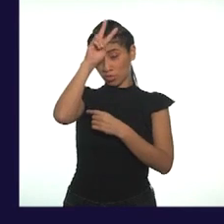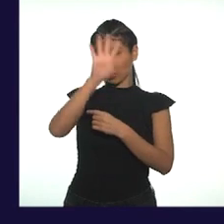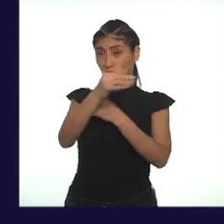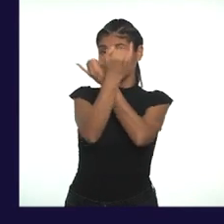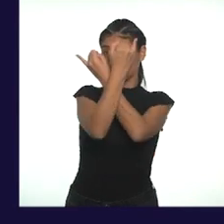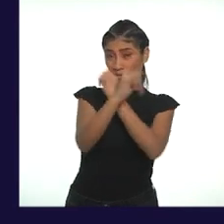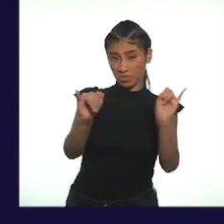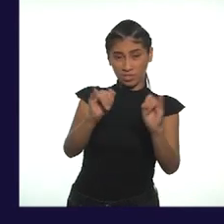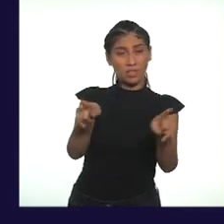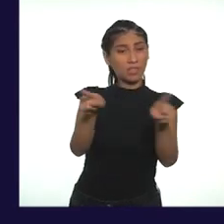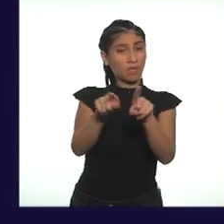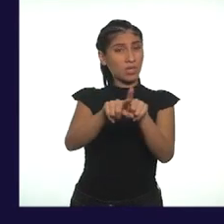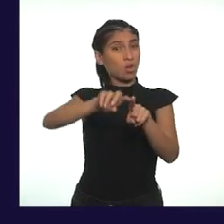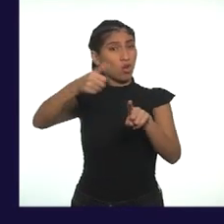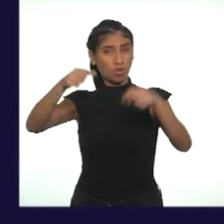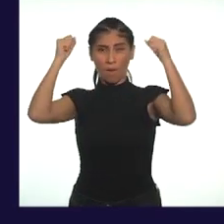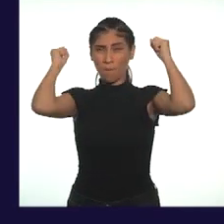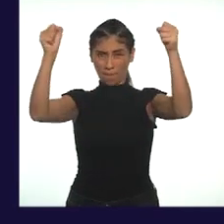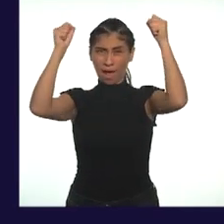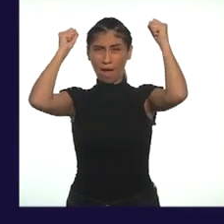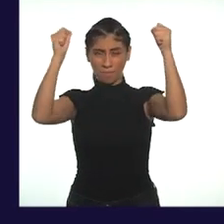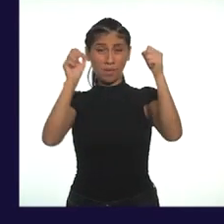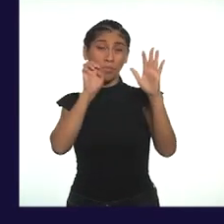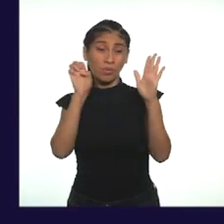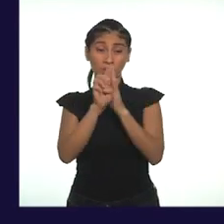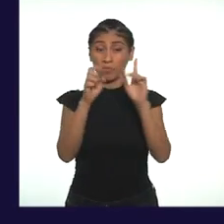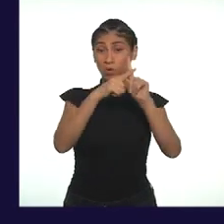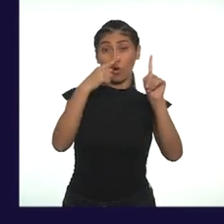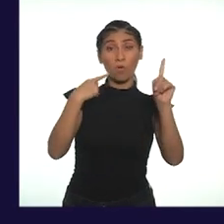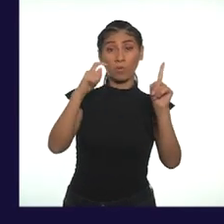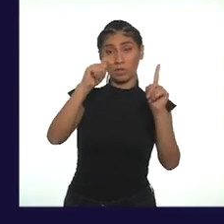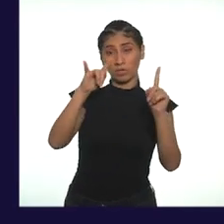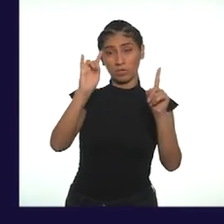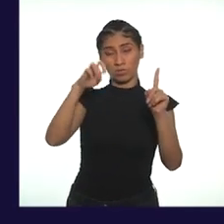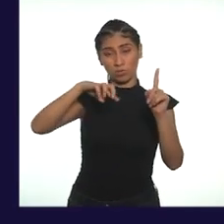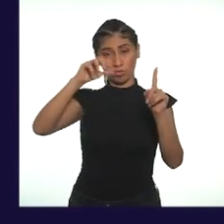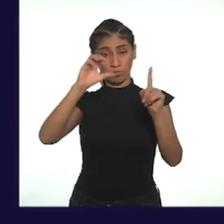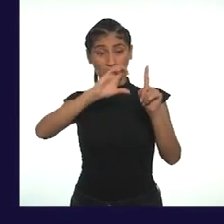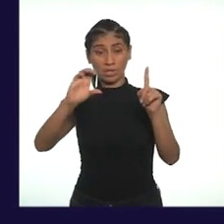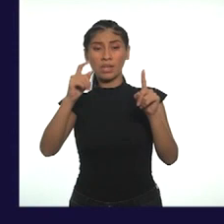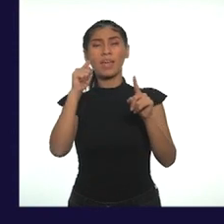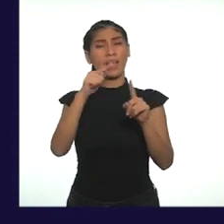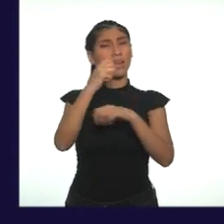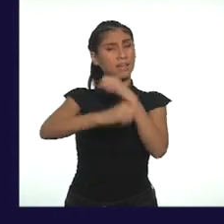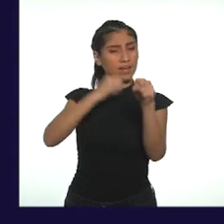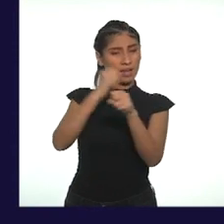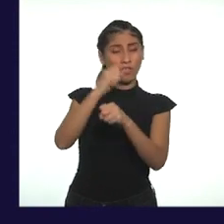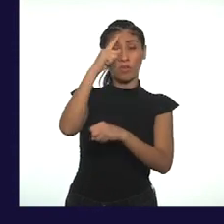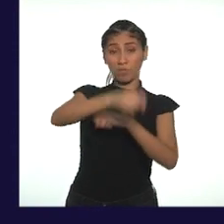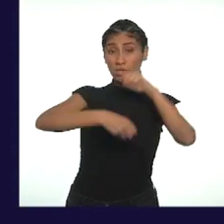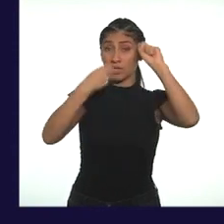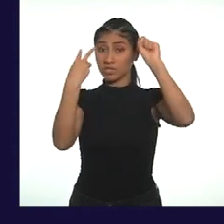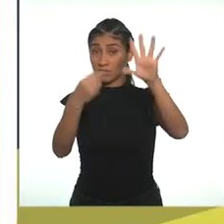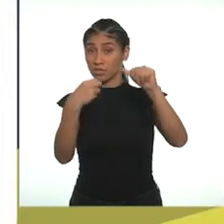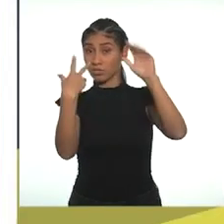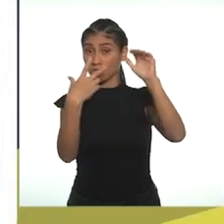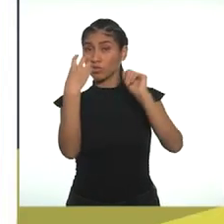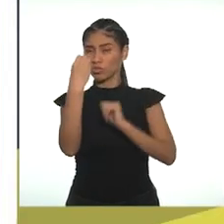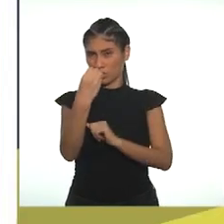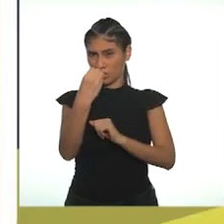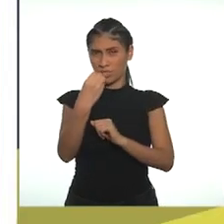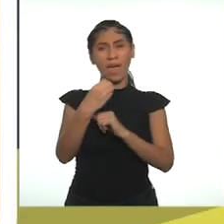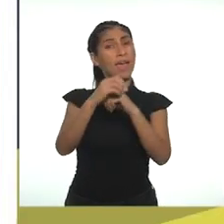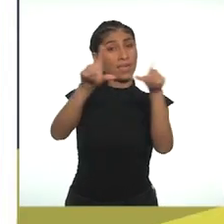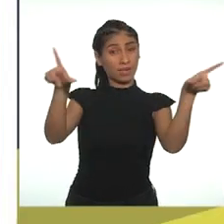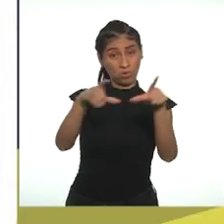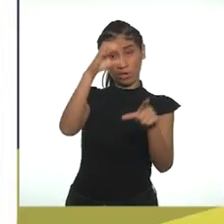rebeliones regionales, como el levantamiento de Túpac Amaru II en 1780, en la ciudad de Cusco, la cual